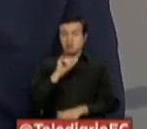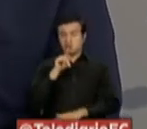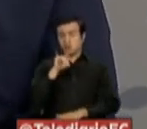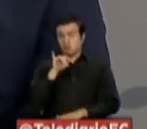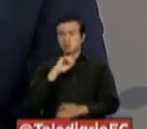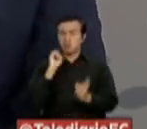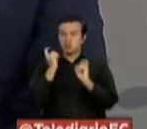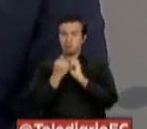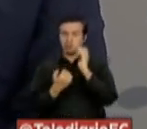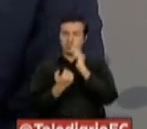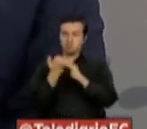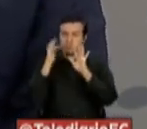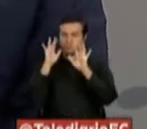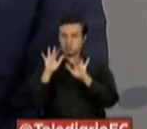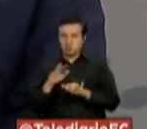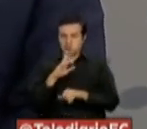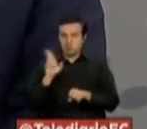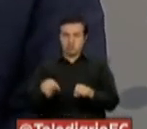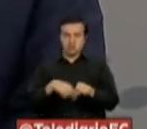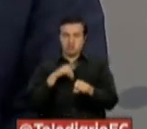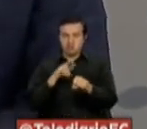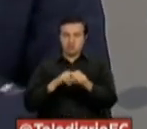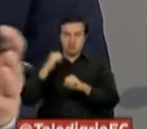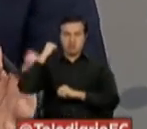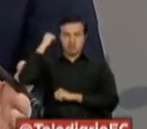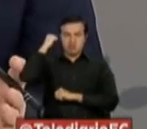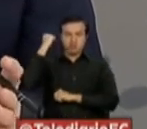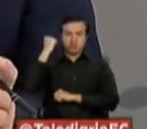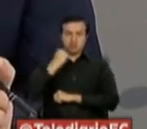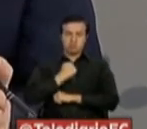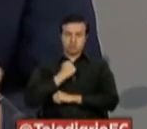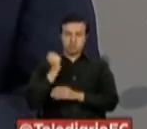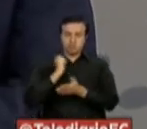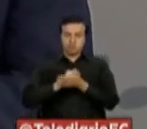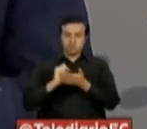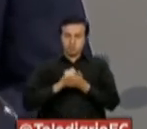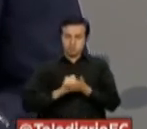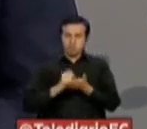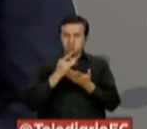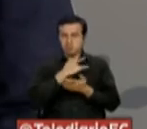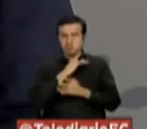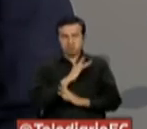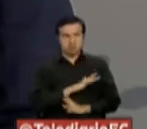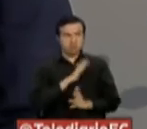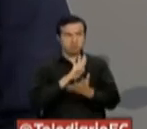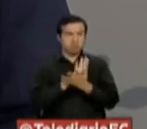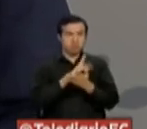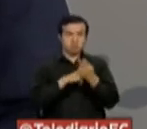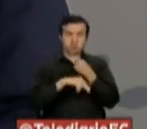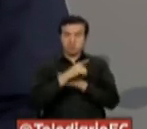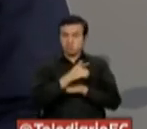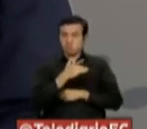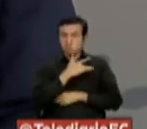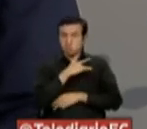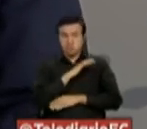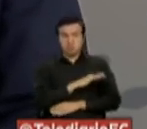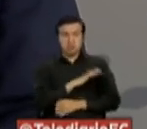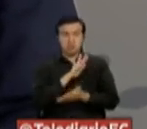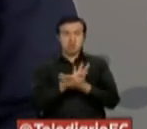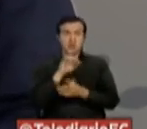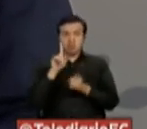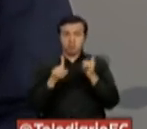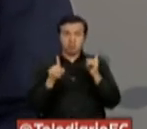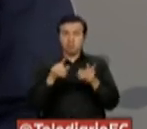hoy Secretaría Nacional de Derechos Intelectuales, ha tranquilizado a los actores económicos que tenían